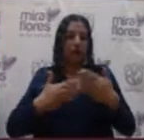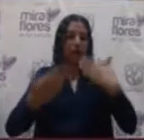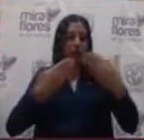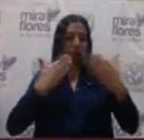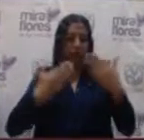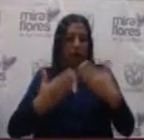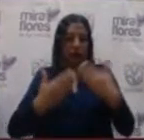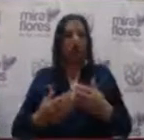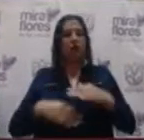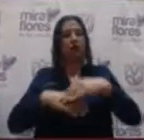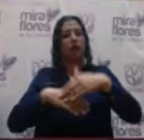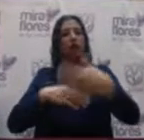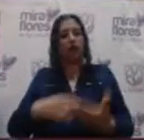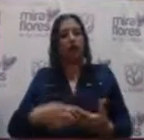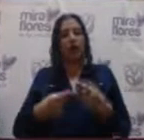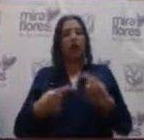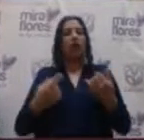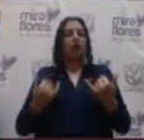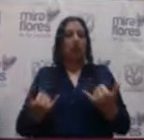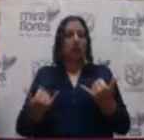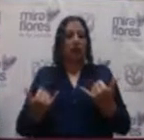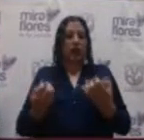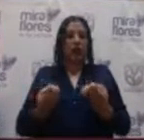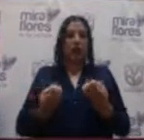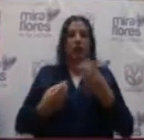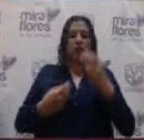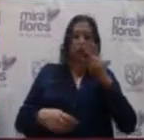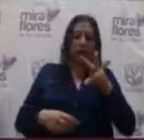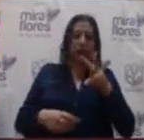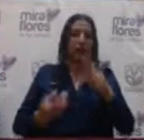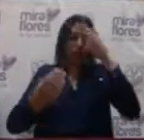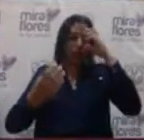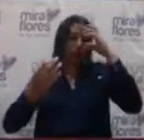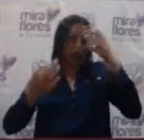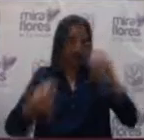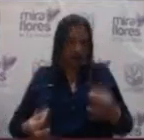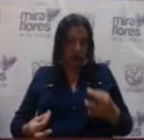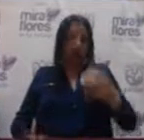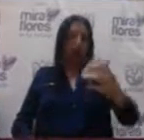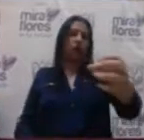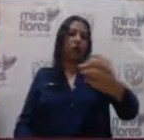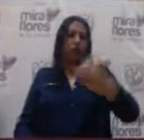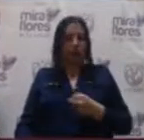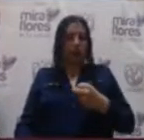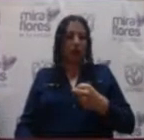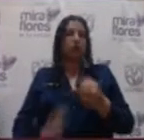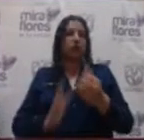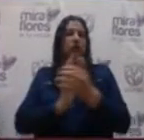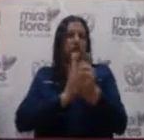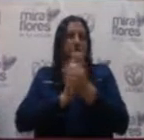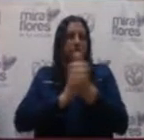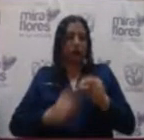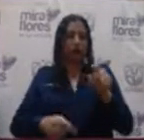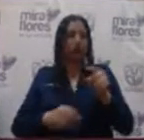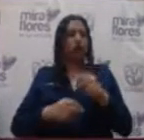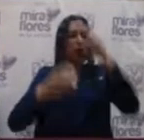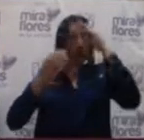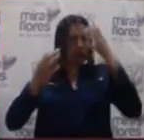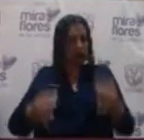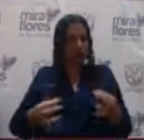lo que estamos ahora viendo es la decisión de contratar un perito. Es una decisión de importancia, es una